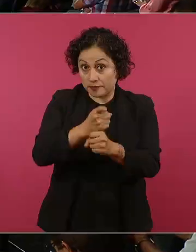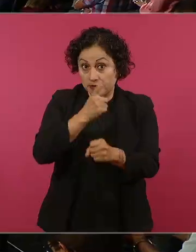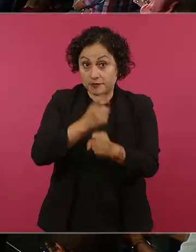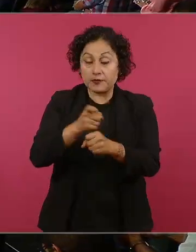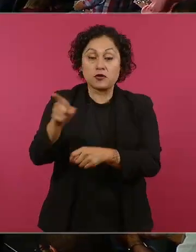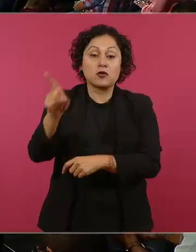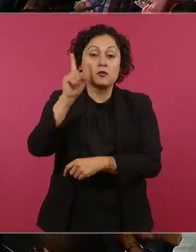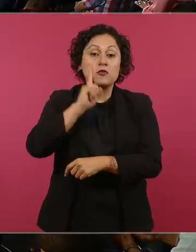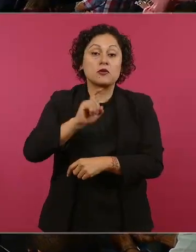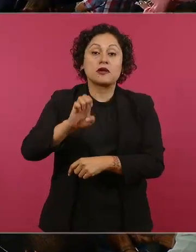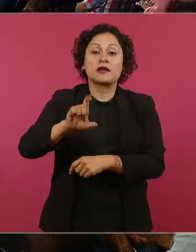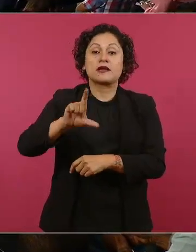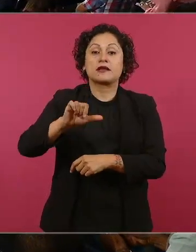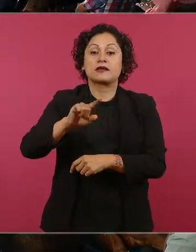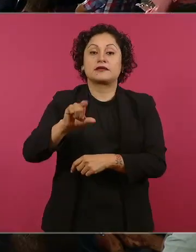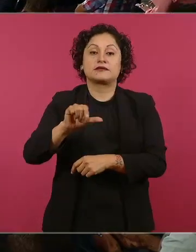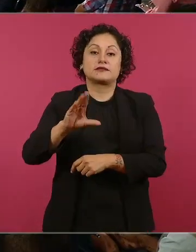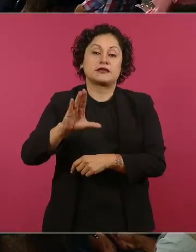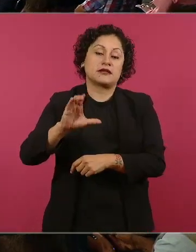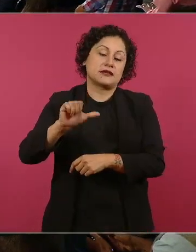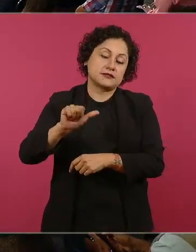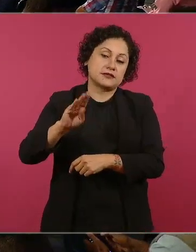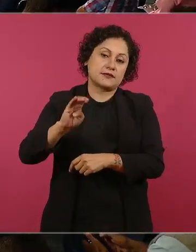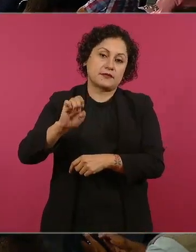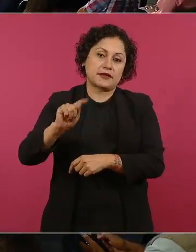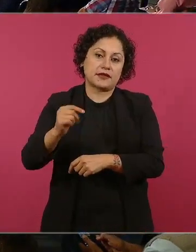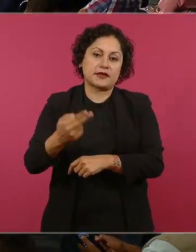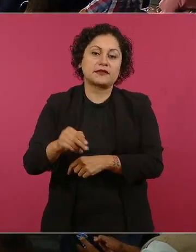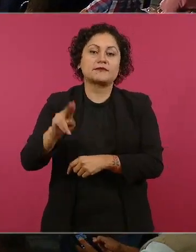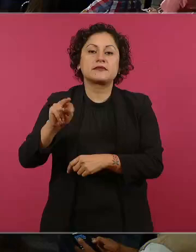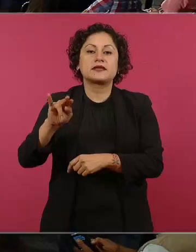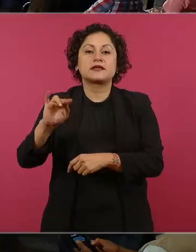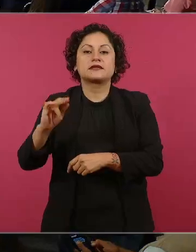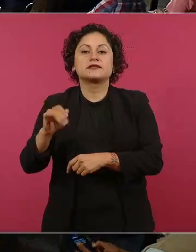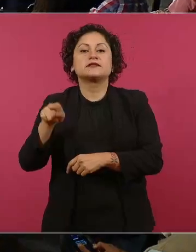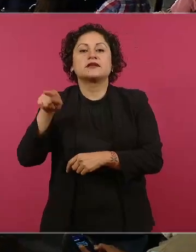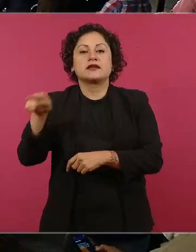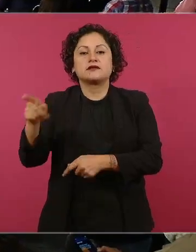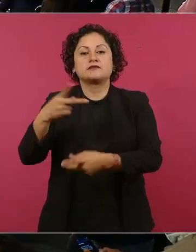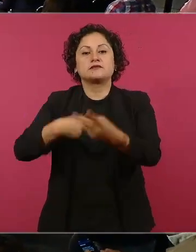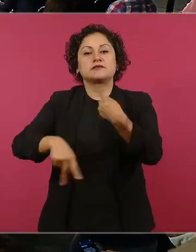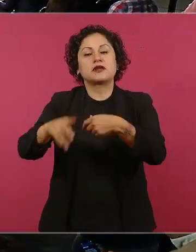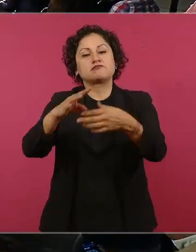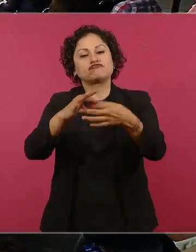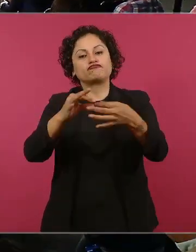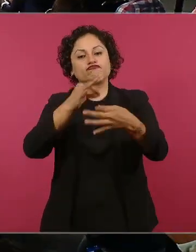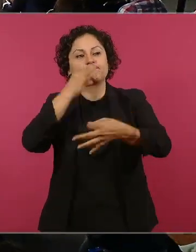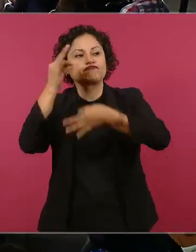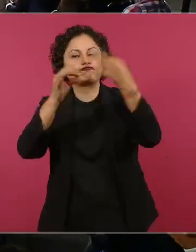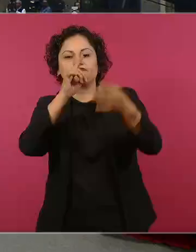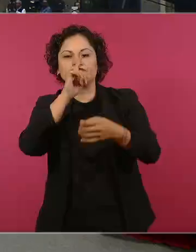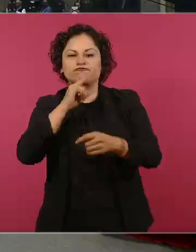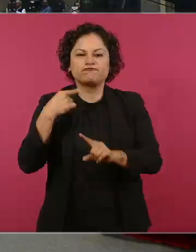Elizabeth García Vilches en ¿Quién es quién en las mentiras de la semana?